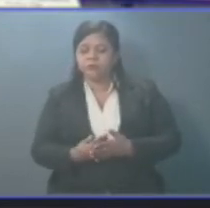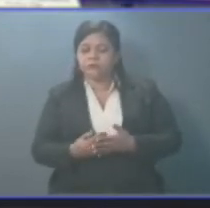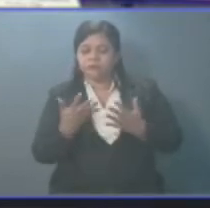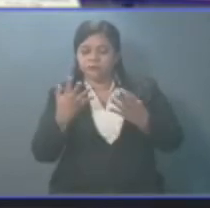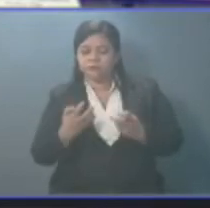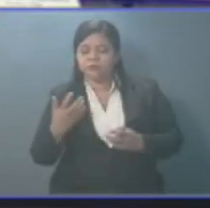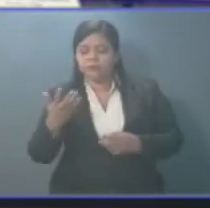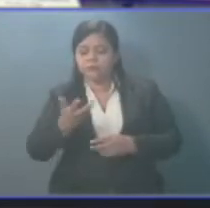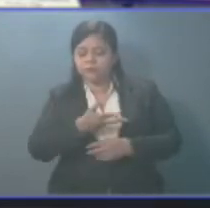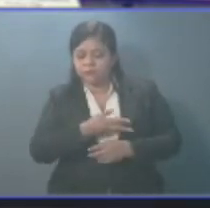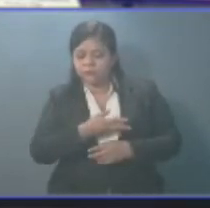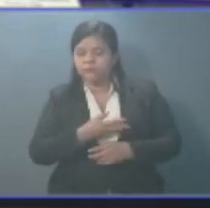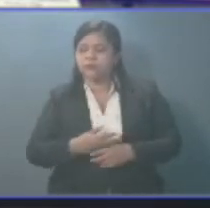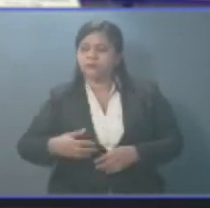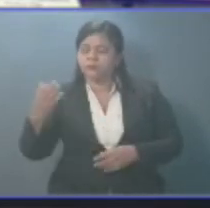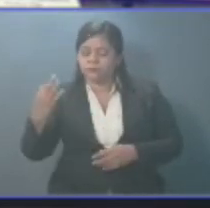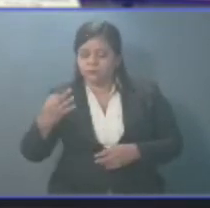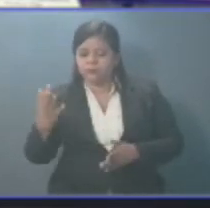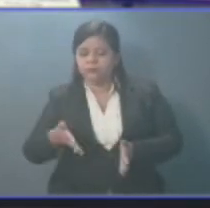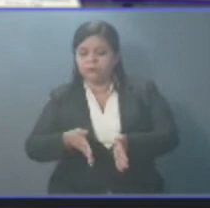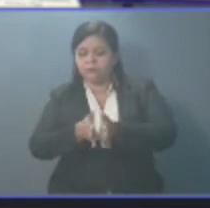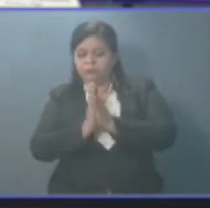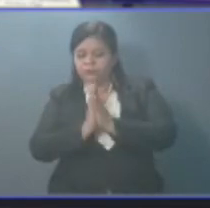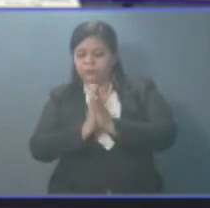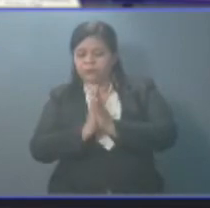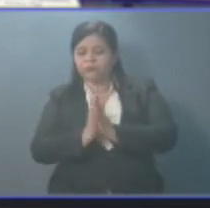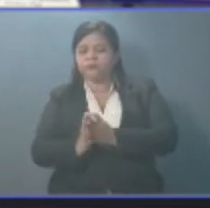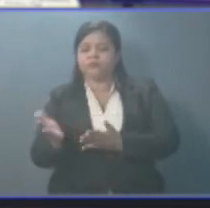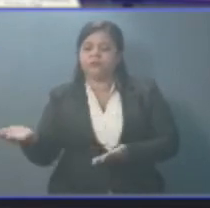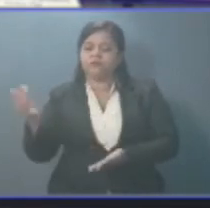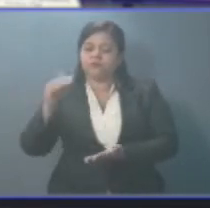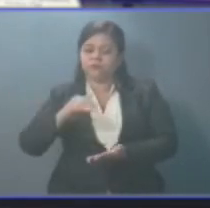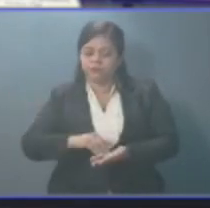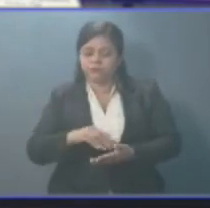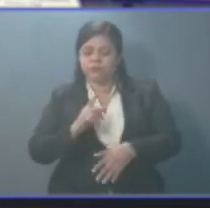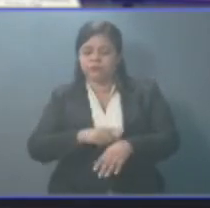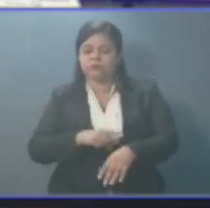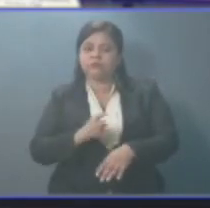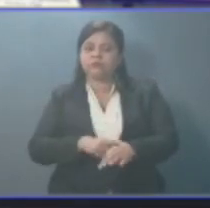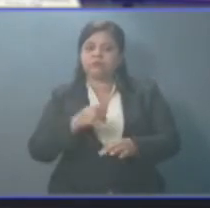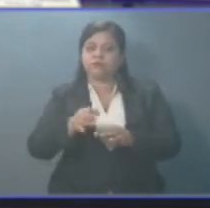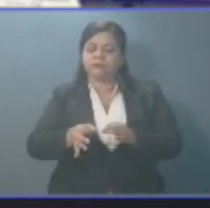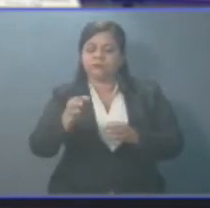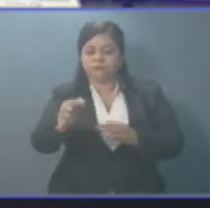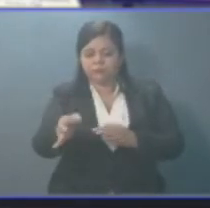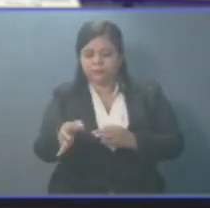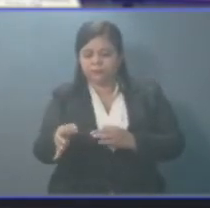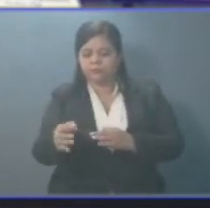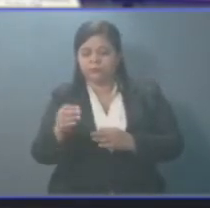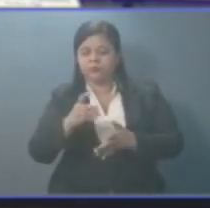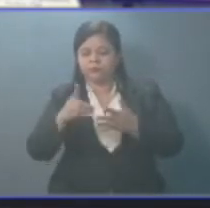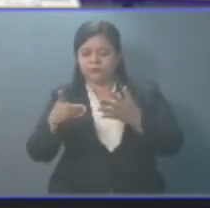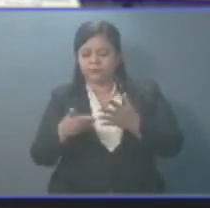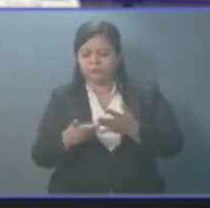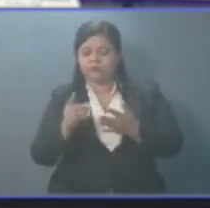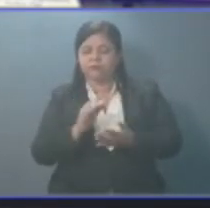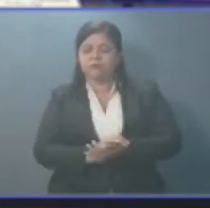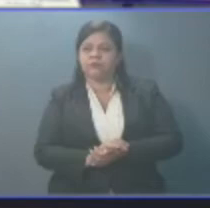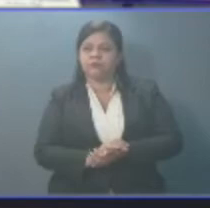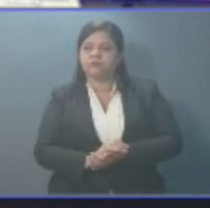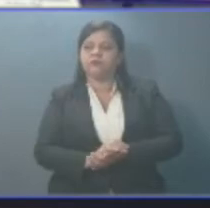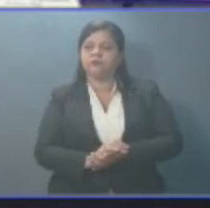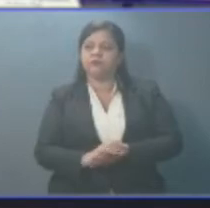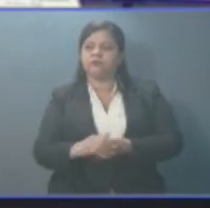se deberá solicitar nuevamente prórroga al presente decreto siguiendo el